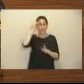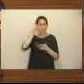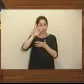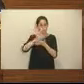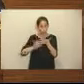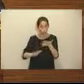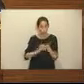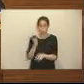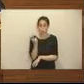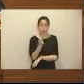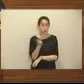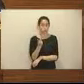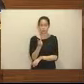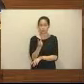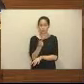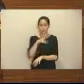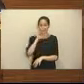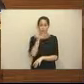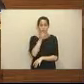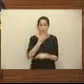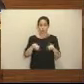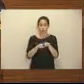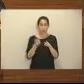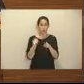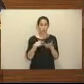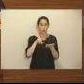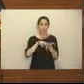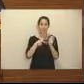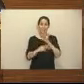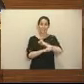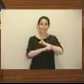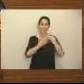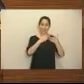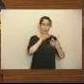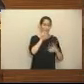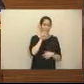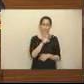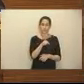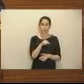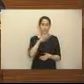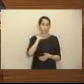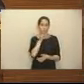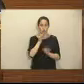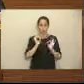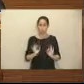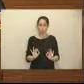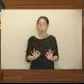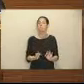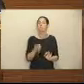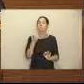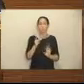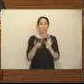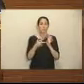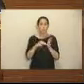carecen los dos de los mismos defectos que anunciaba sobre la estrategia industrial y que se hacen extensibles, además, a la mayoría de los